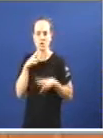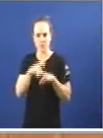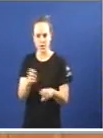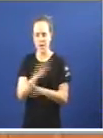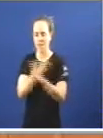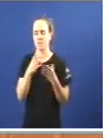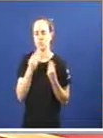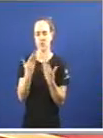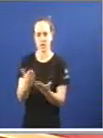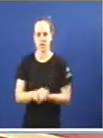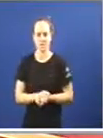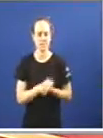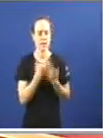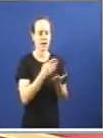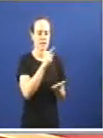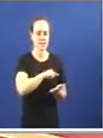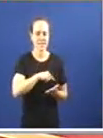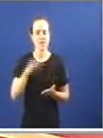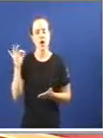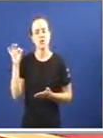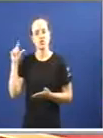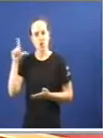muchas gracias gracias señor osorio